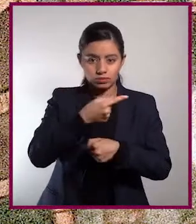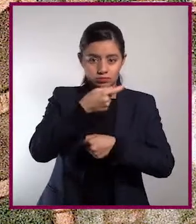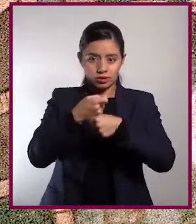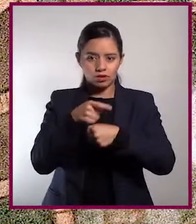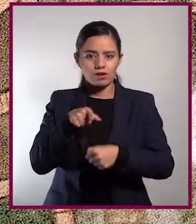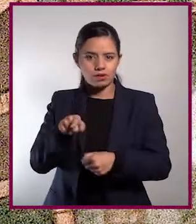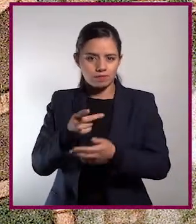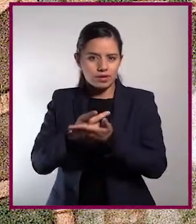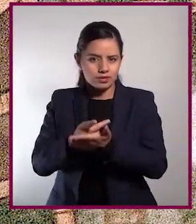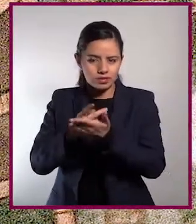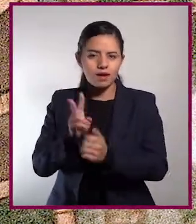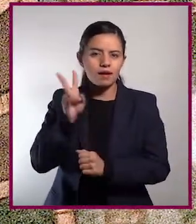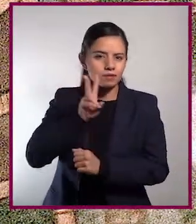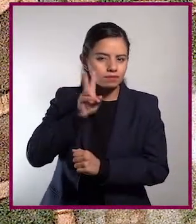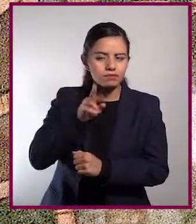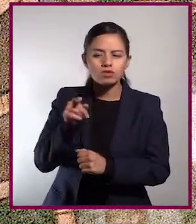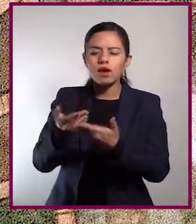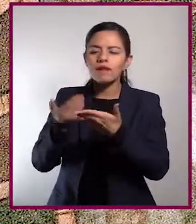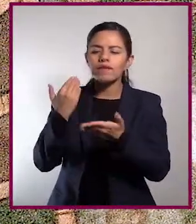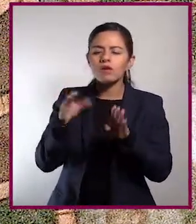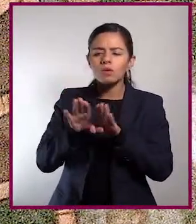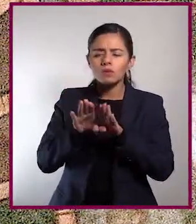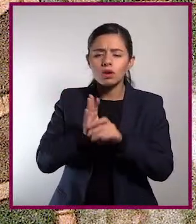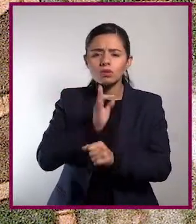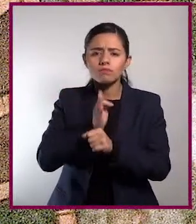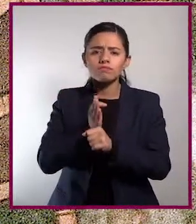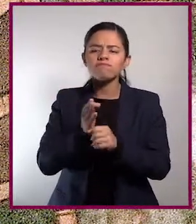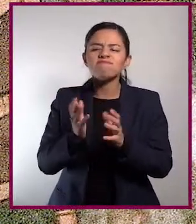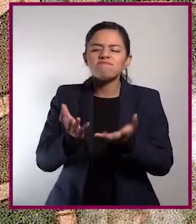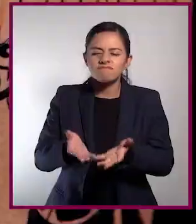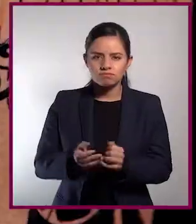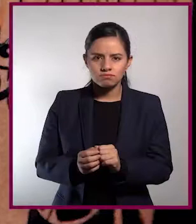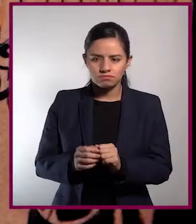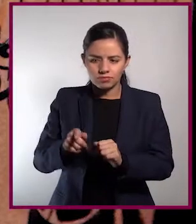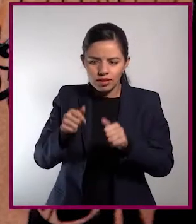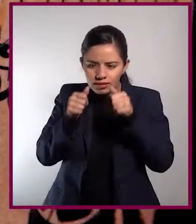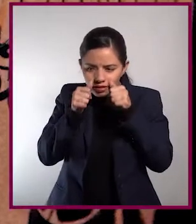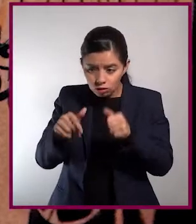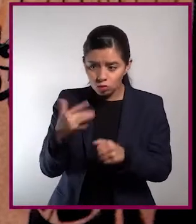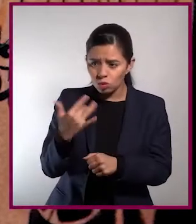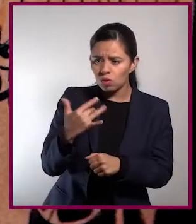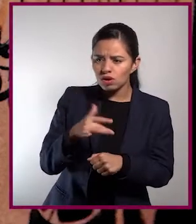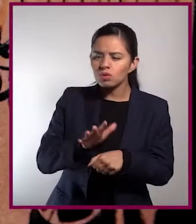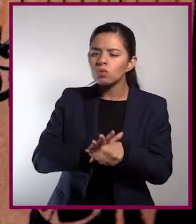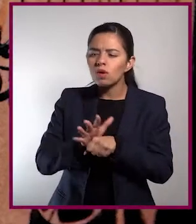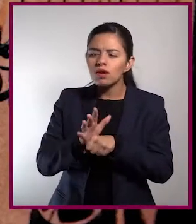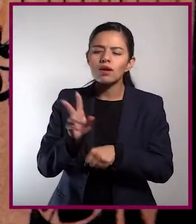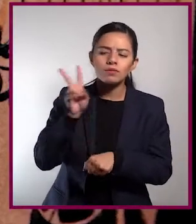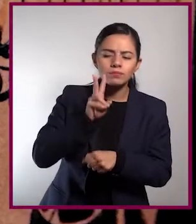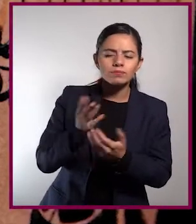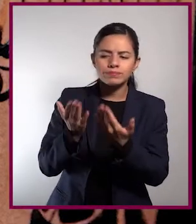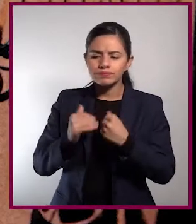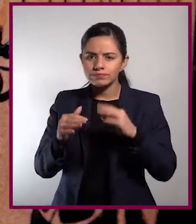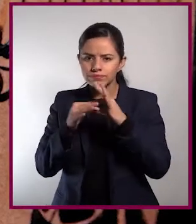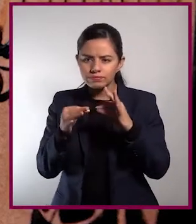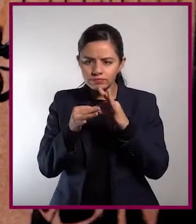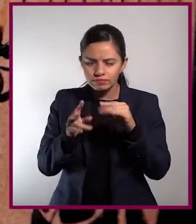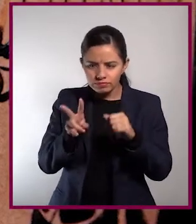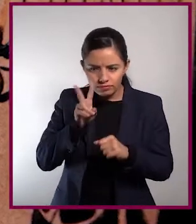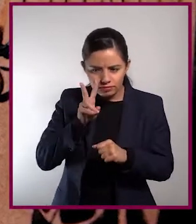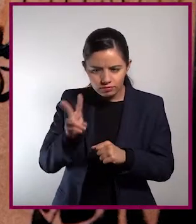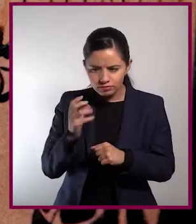el paciente en la que se investigaba su pasado y presente, poniendo especial atención en sus dolencias, la observación